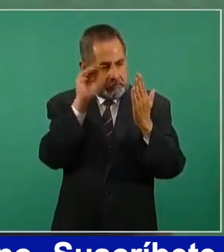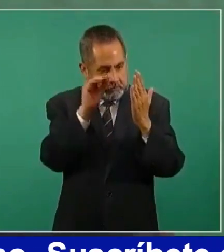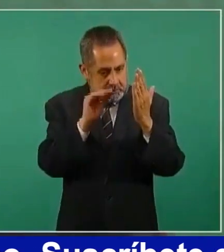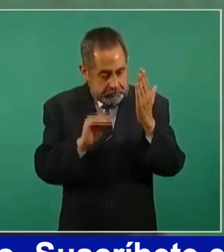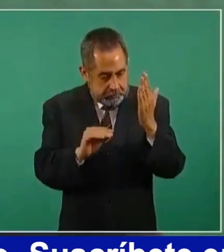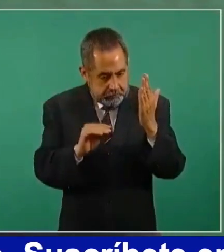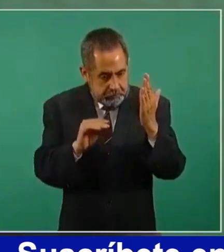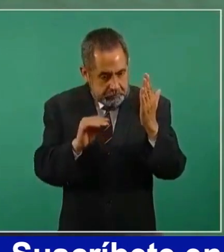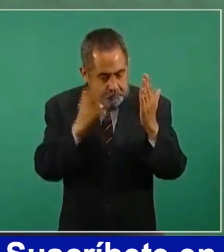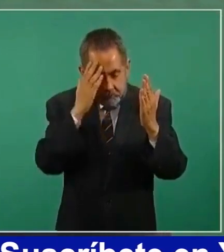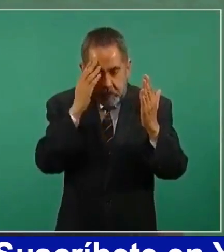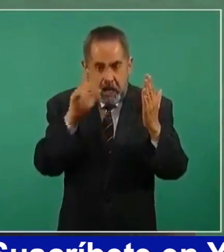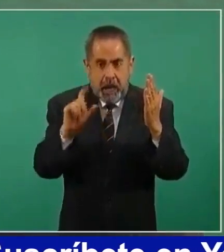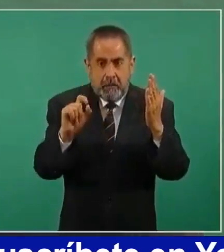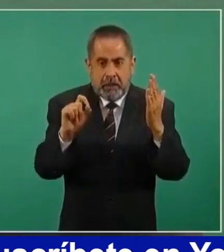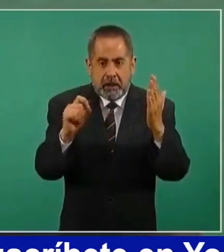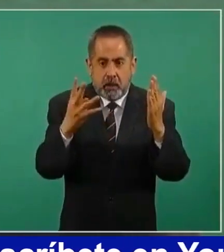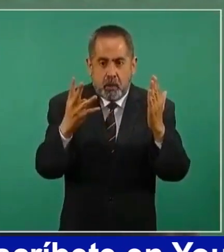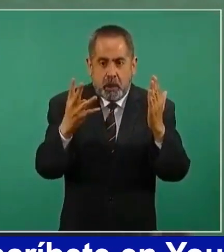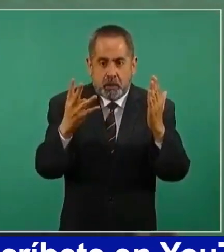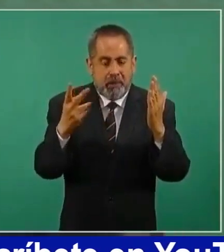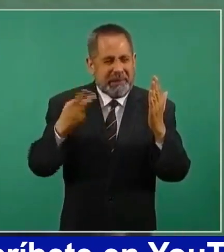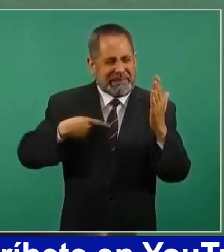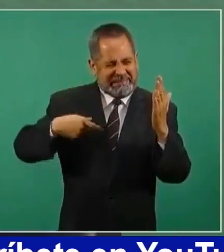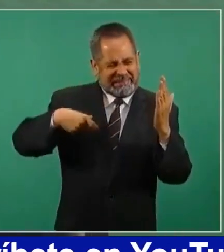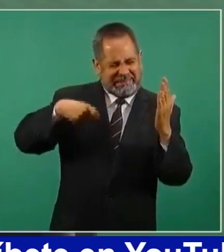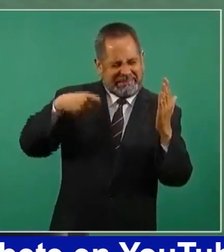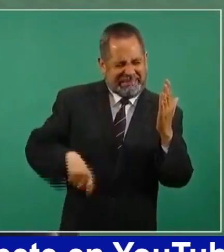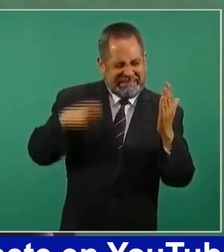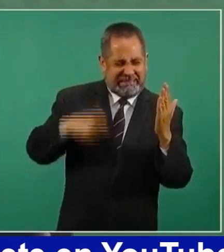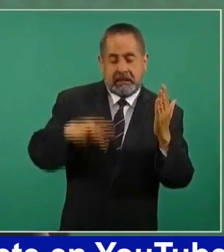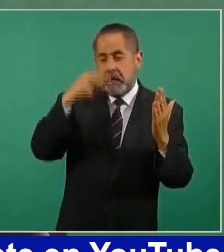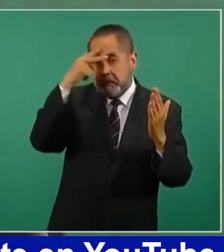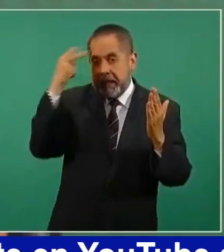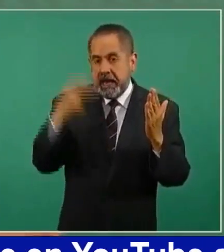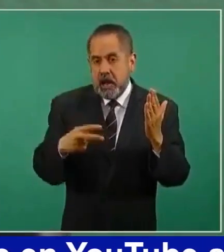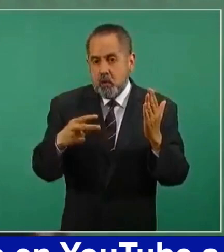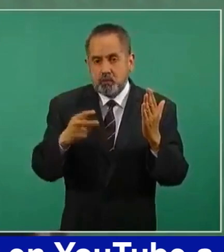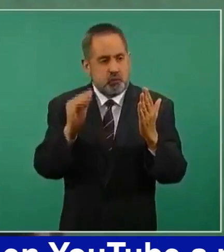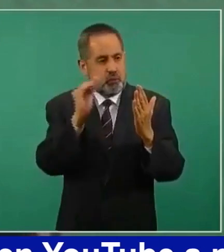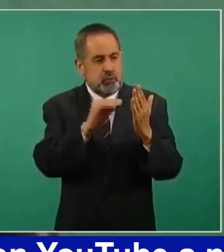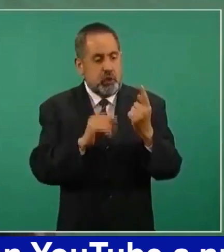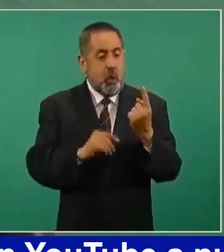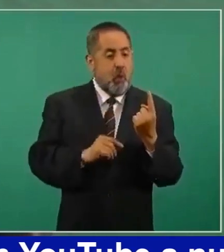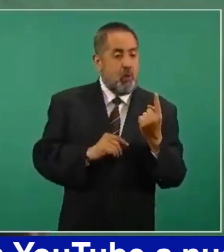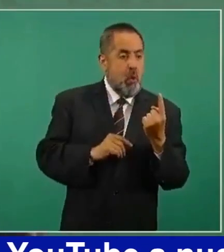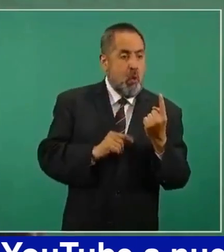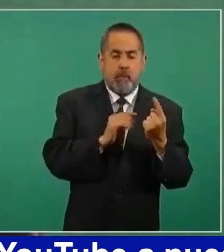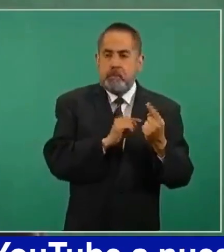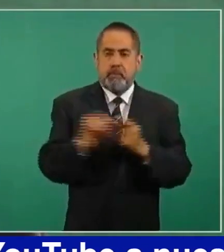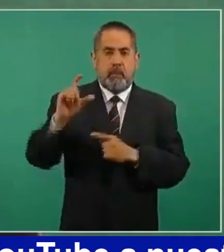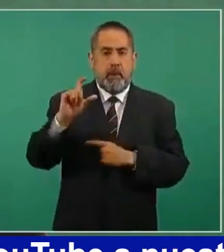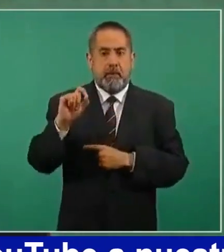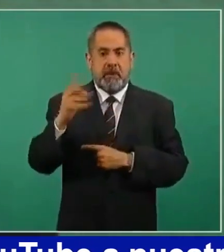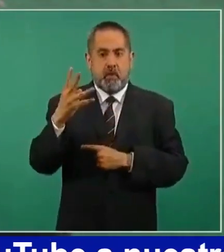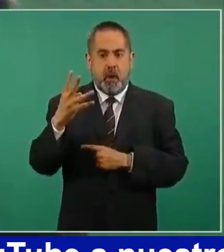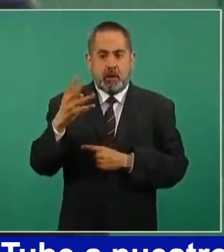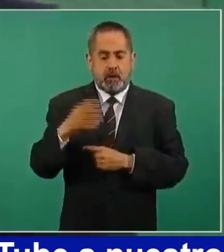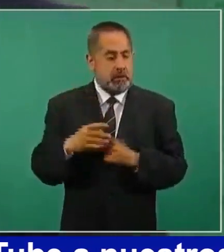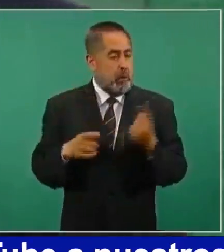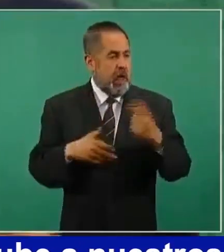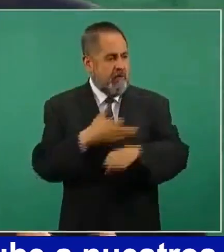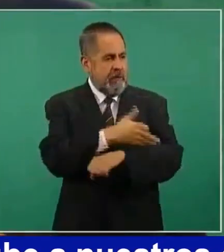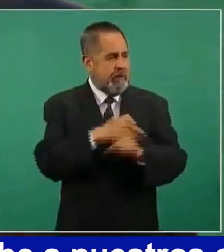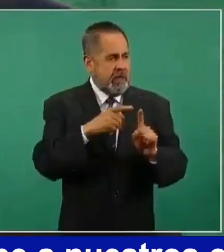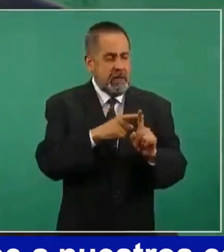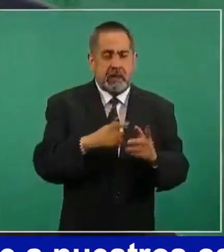ya aparecían 24 multimillonarios mexicanos, de 1 a 24. Una familia que